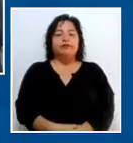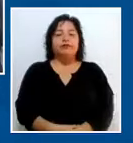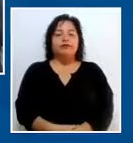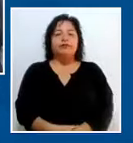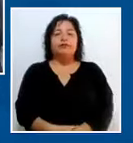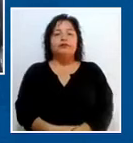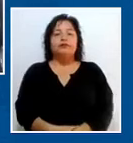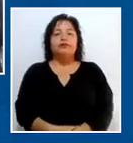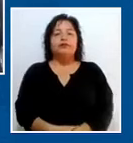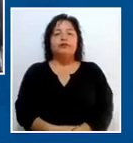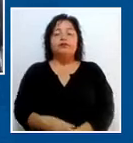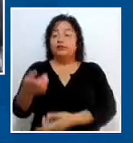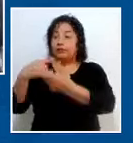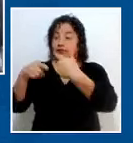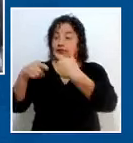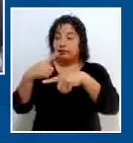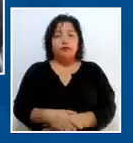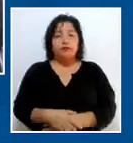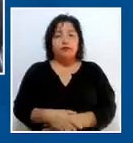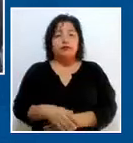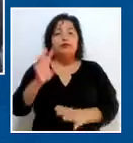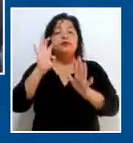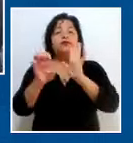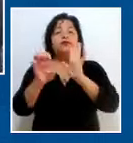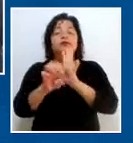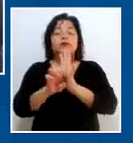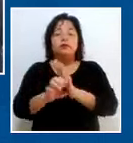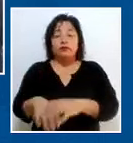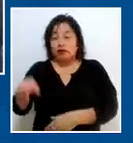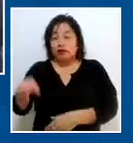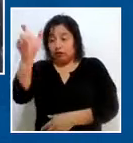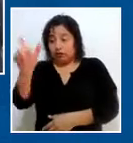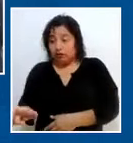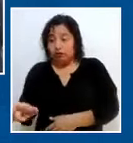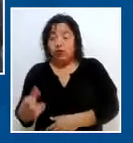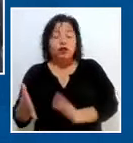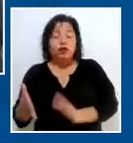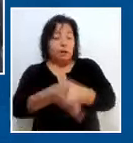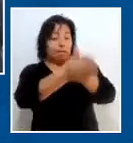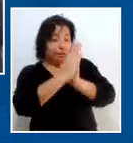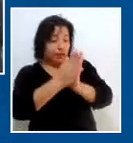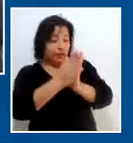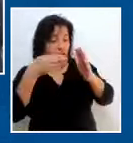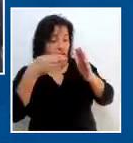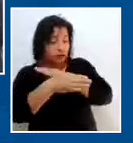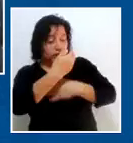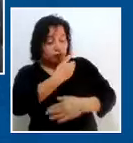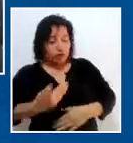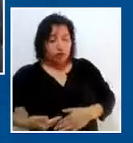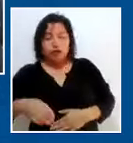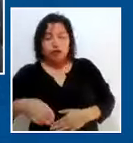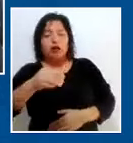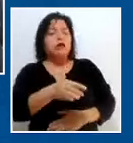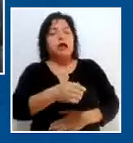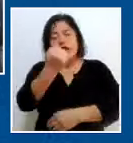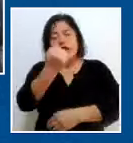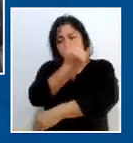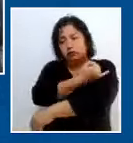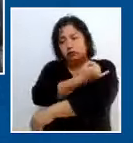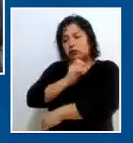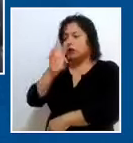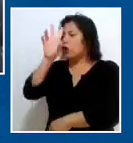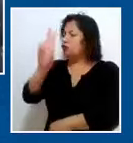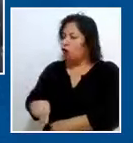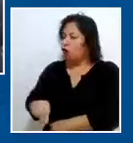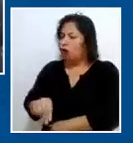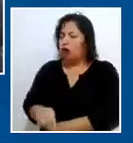si en caso a un ciudadano o ciudadana se le niega el acceso a la información pública de manera injustificada, ¿hay un mecanismo para apelar